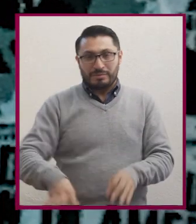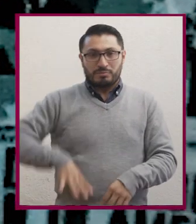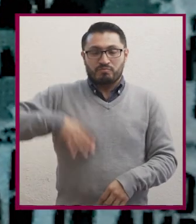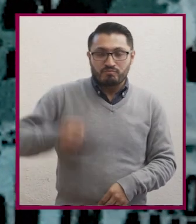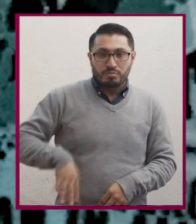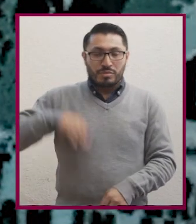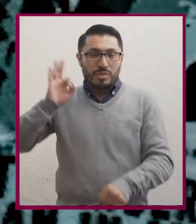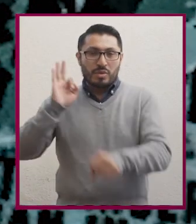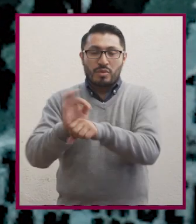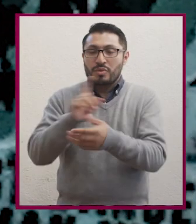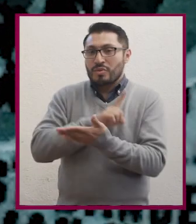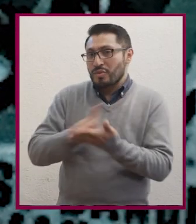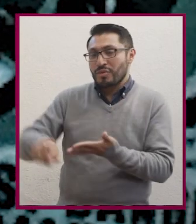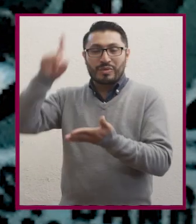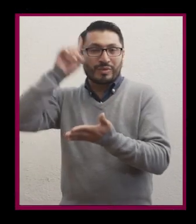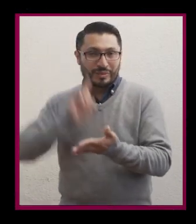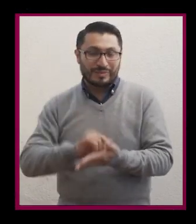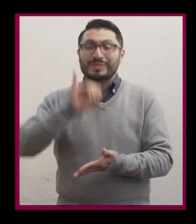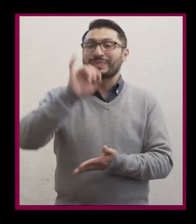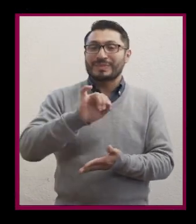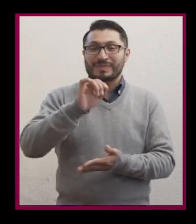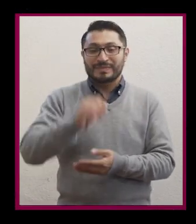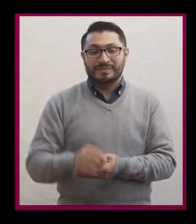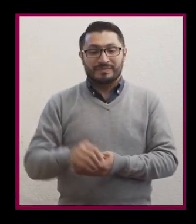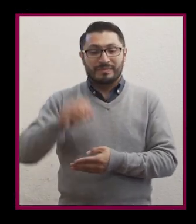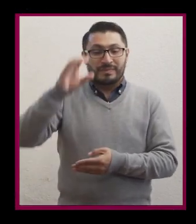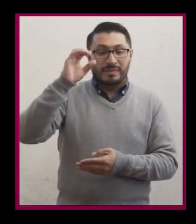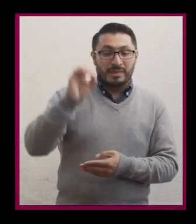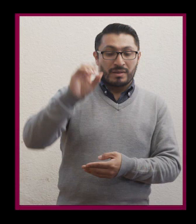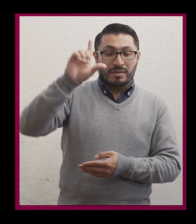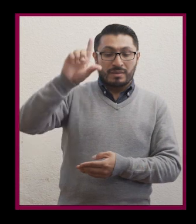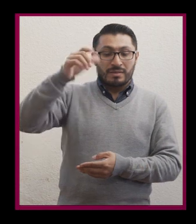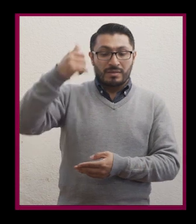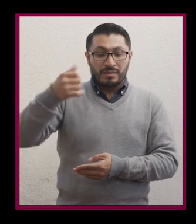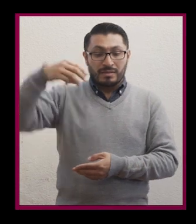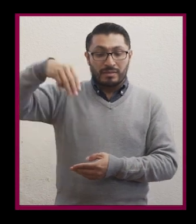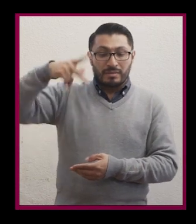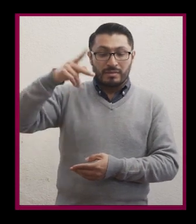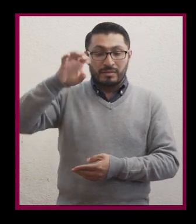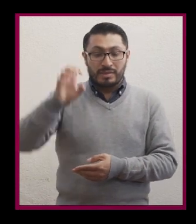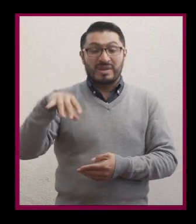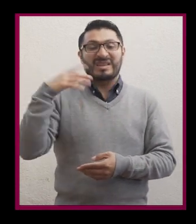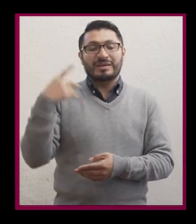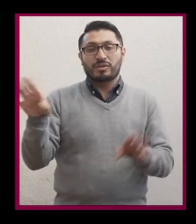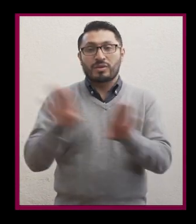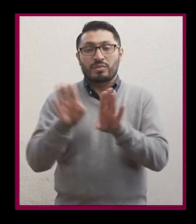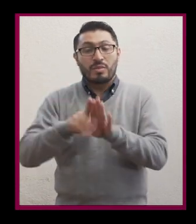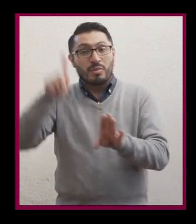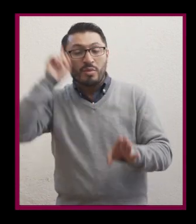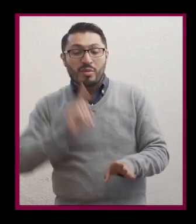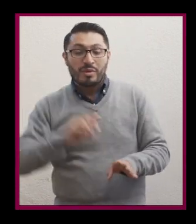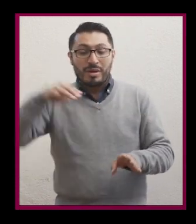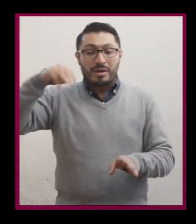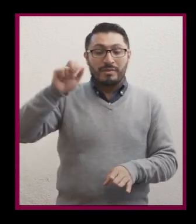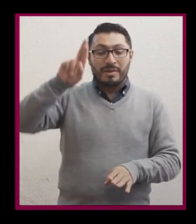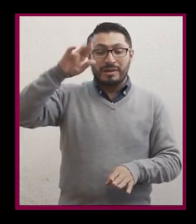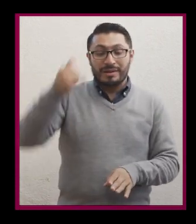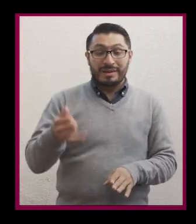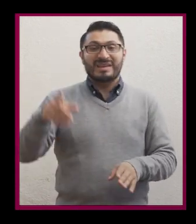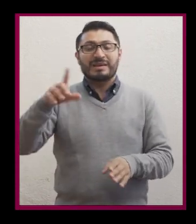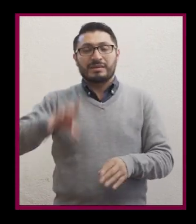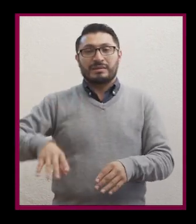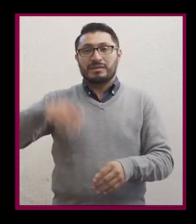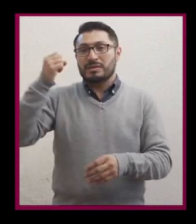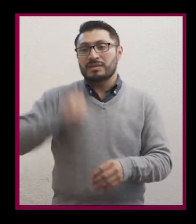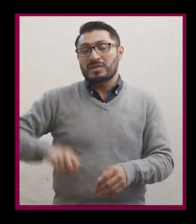en favor de los derechos de las mujeres. Olympe de Gaugue fue el seudónimo de la escritora Marie Gousse, que luchó a finales del siglo